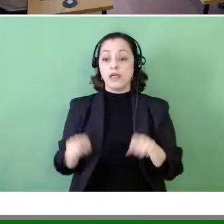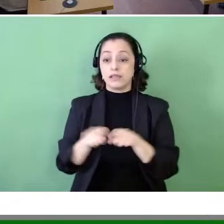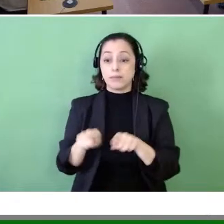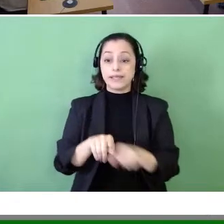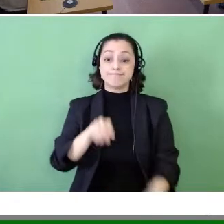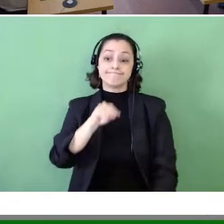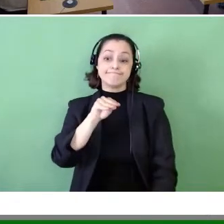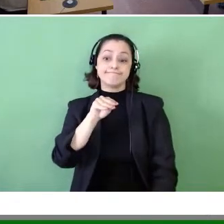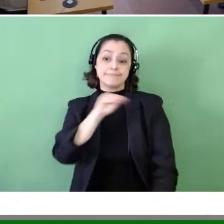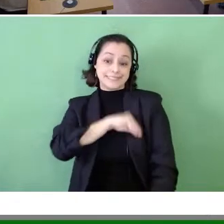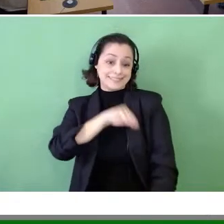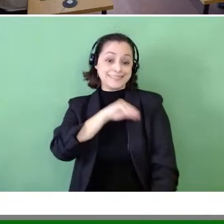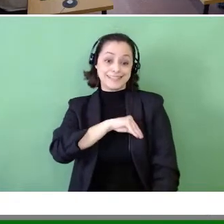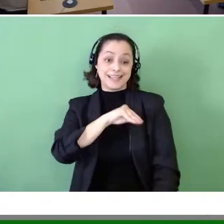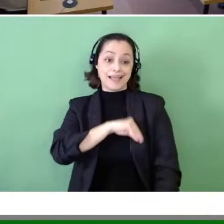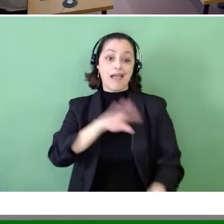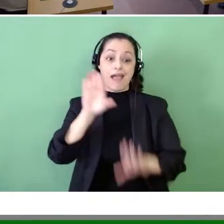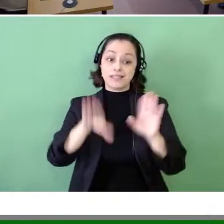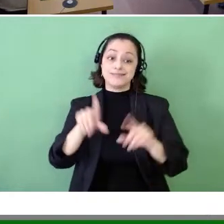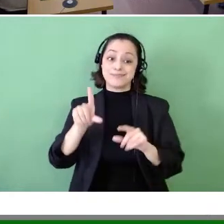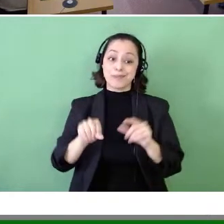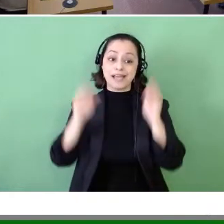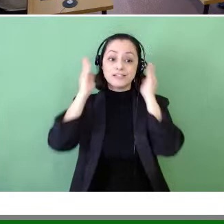remuneración que baja,